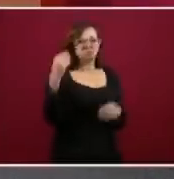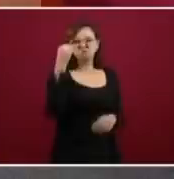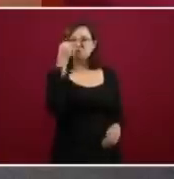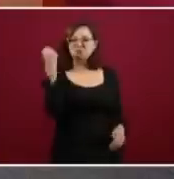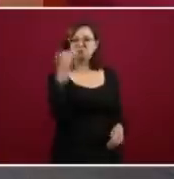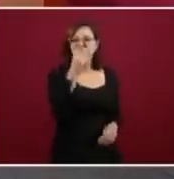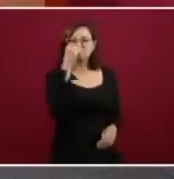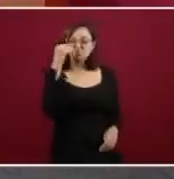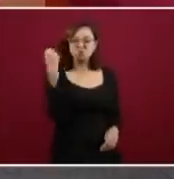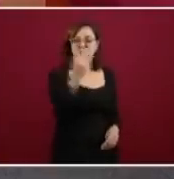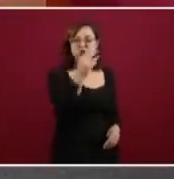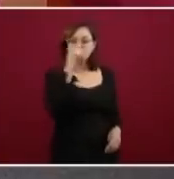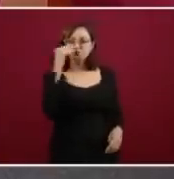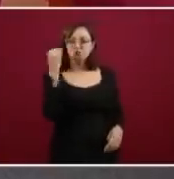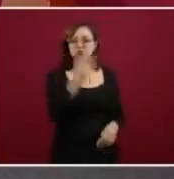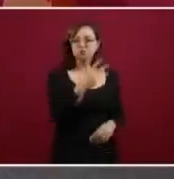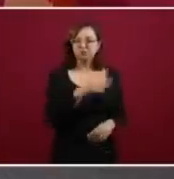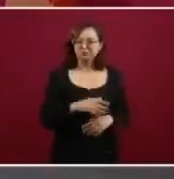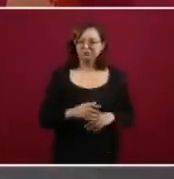también